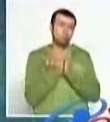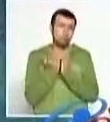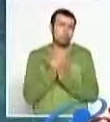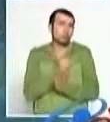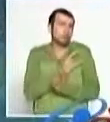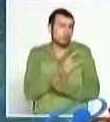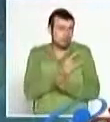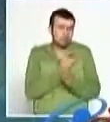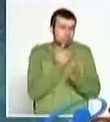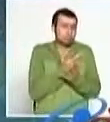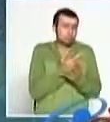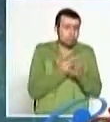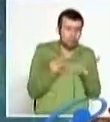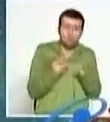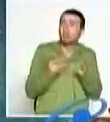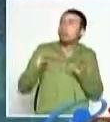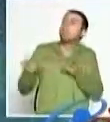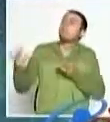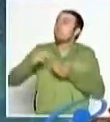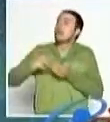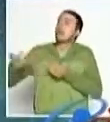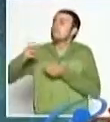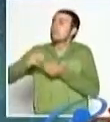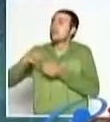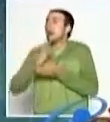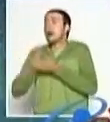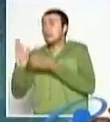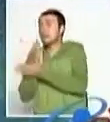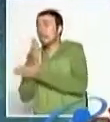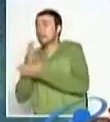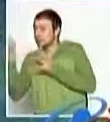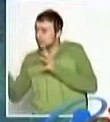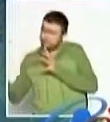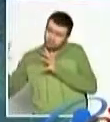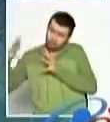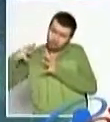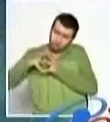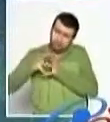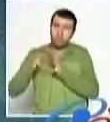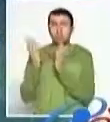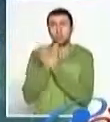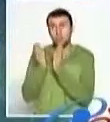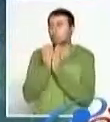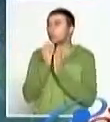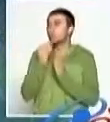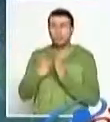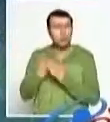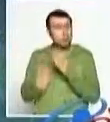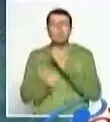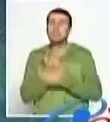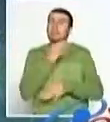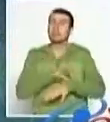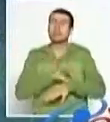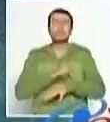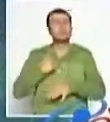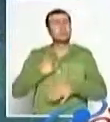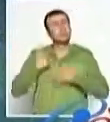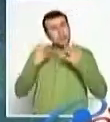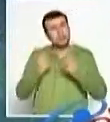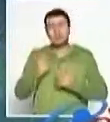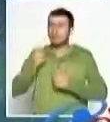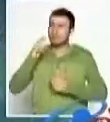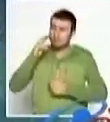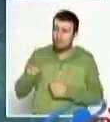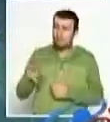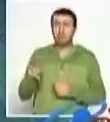Es un chicle, por decirlo así, que he tenido desde que empecé medicina. De buscar la salud, ver la salud desde el punto